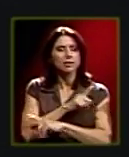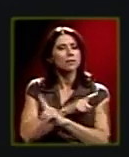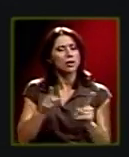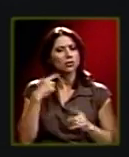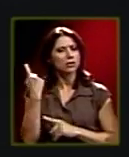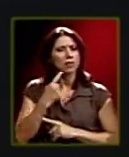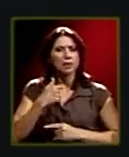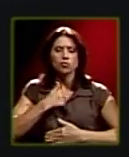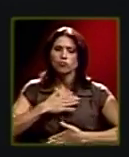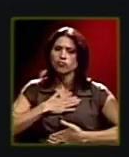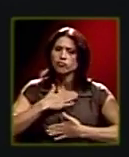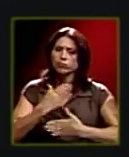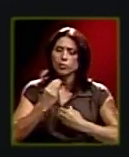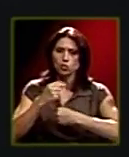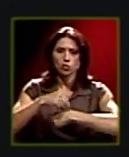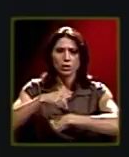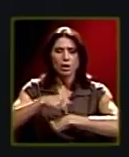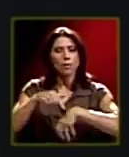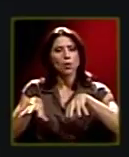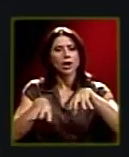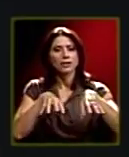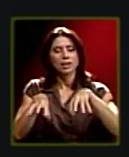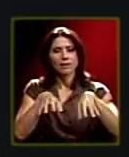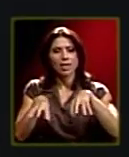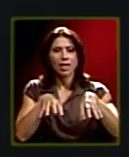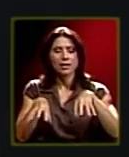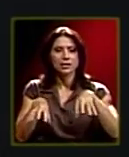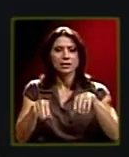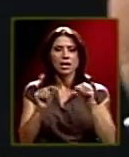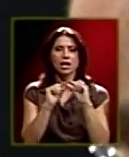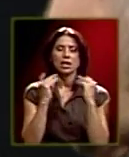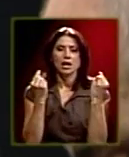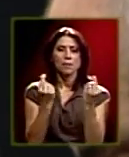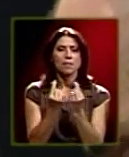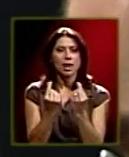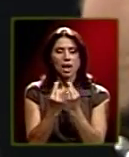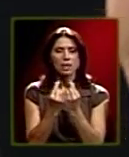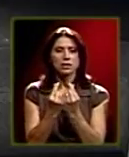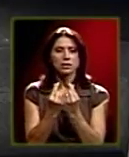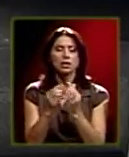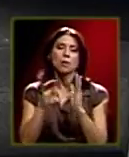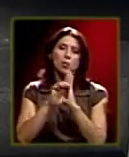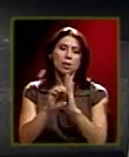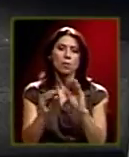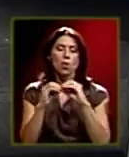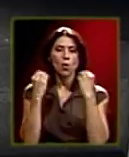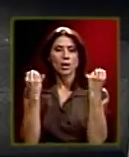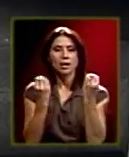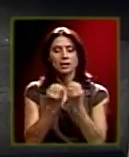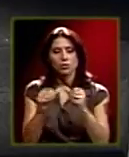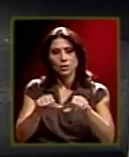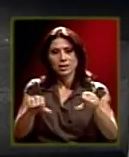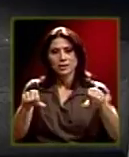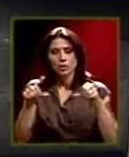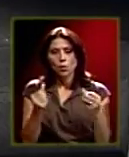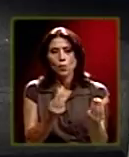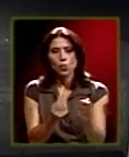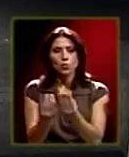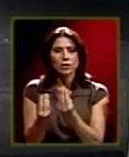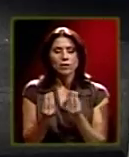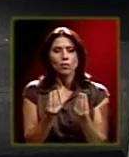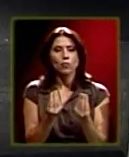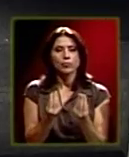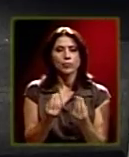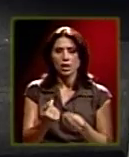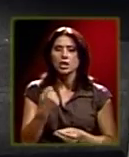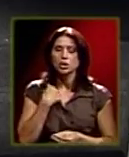dediqué muchísimo tiempo a las actividades gremiales, en este caso de organizaciones del sector productivo,